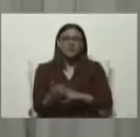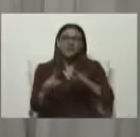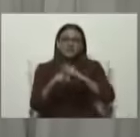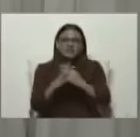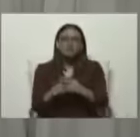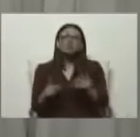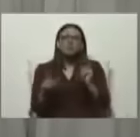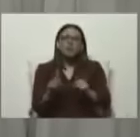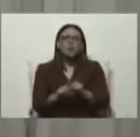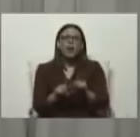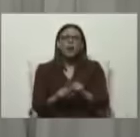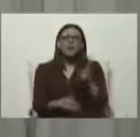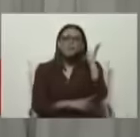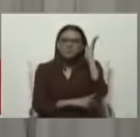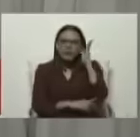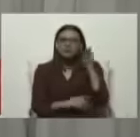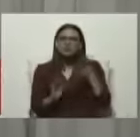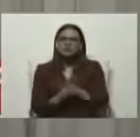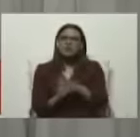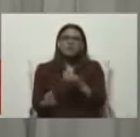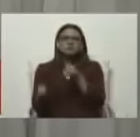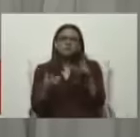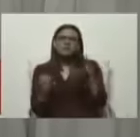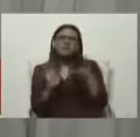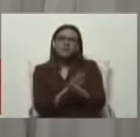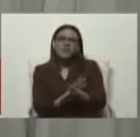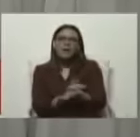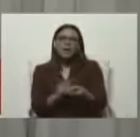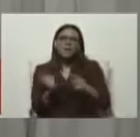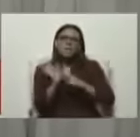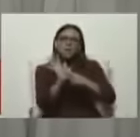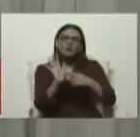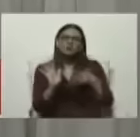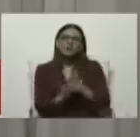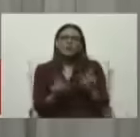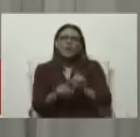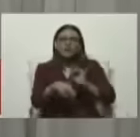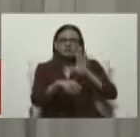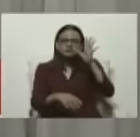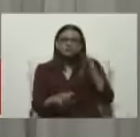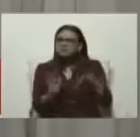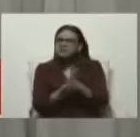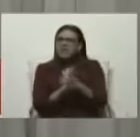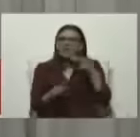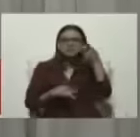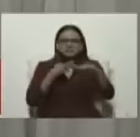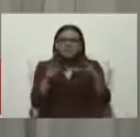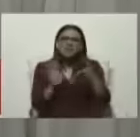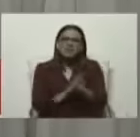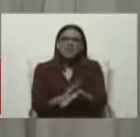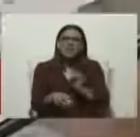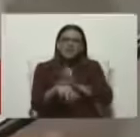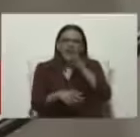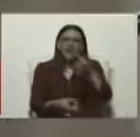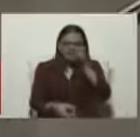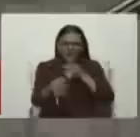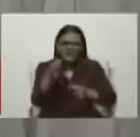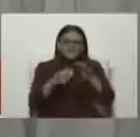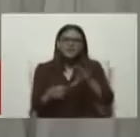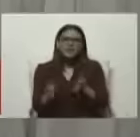peligrosa exponía Luis Brito, expone Luis Brito en estos artículos